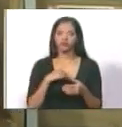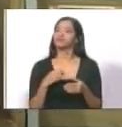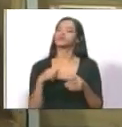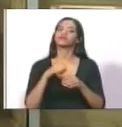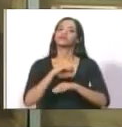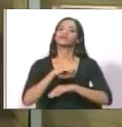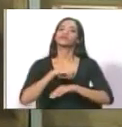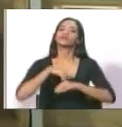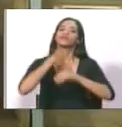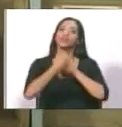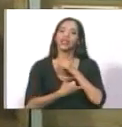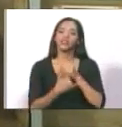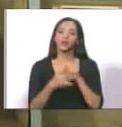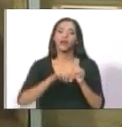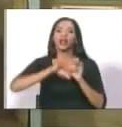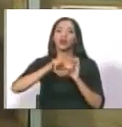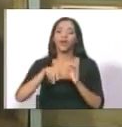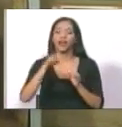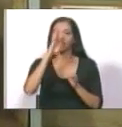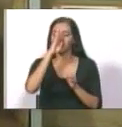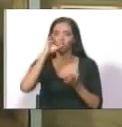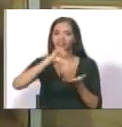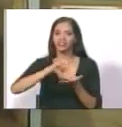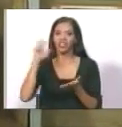para asaltar el Banco Central de Venezuela.